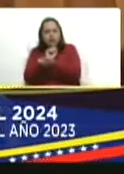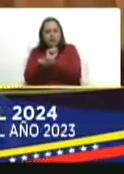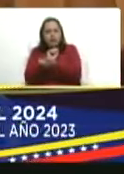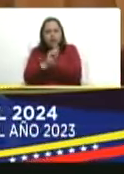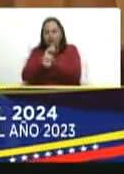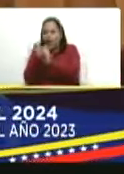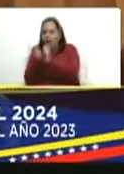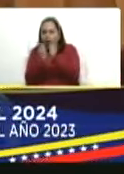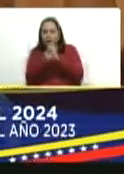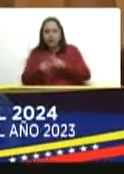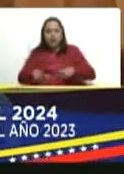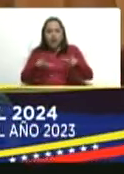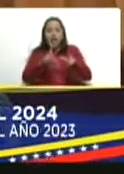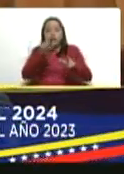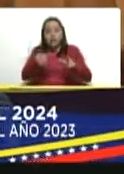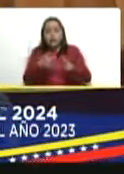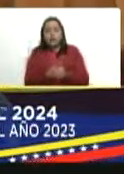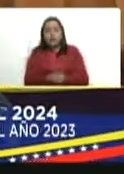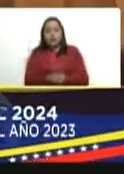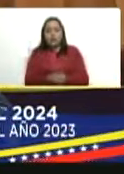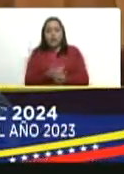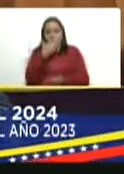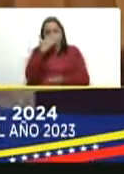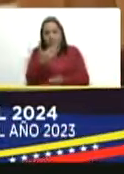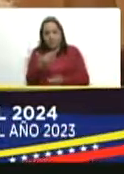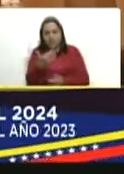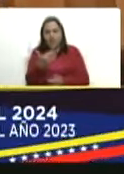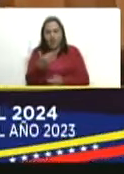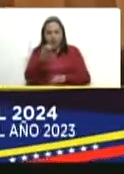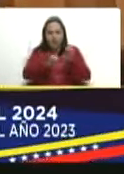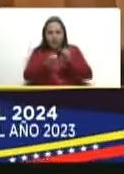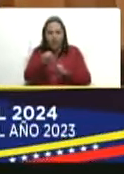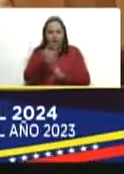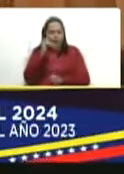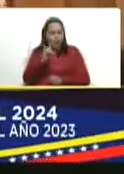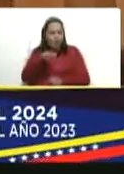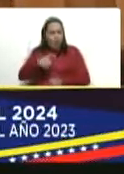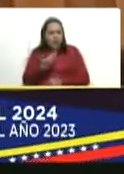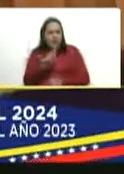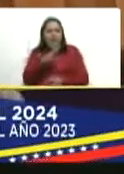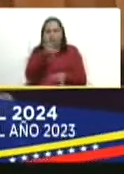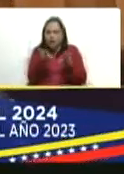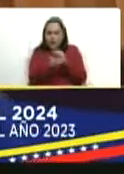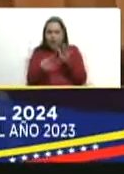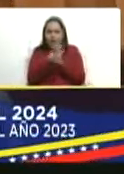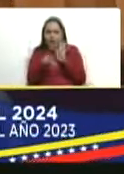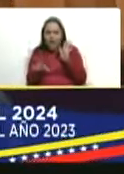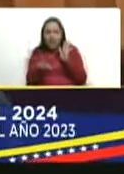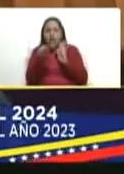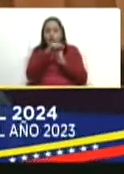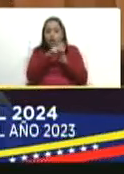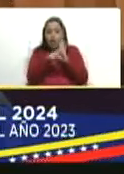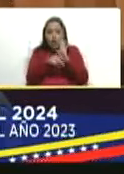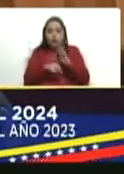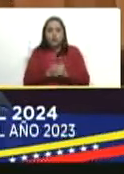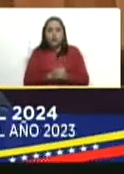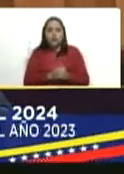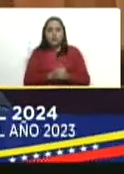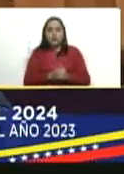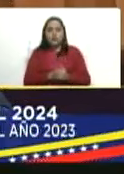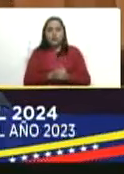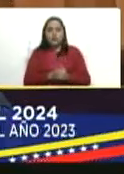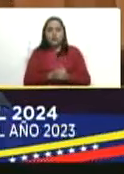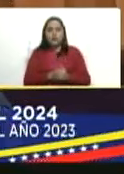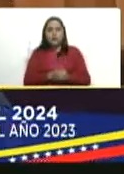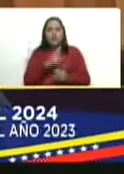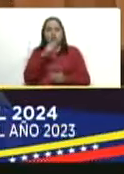y en sus audiencias pudieran establecerse con buen tino y ajustado a la ley, a los reglamentos y a